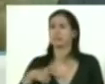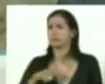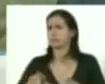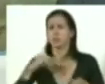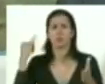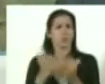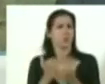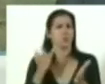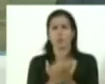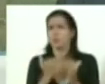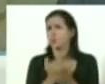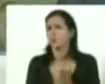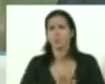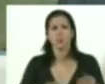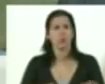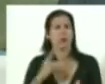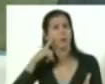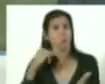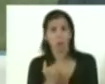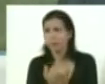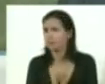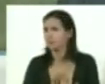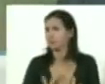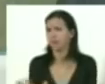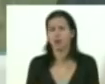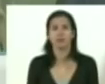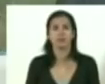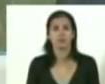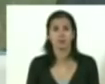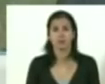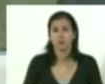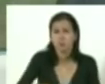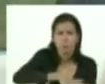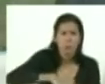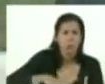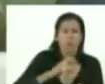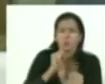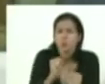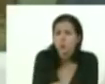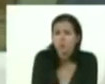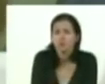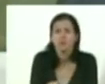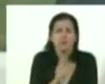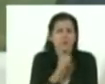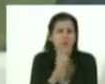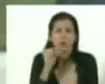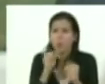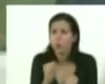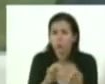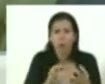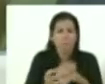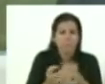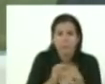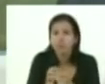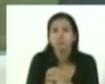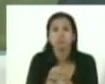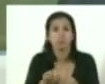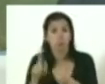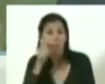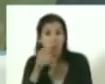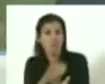inclusive en los tiempos más tormentosos, y así ha sido un pueblo también